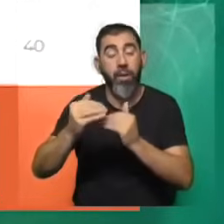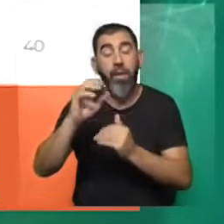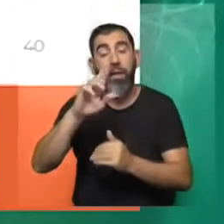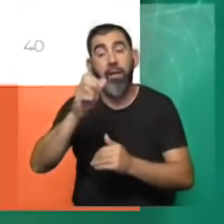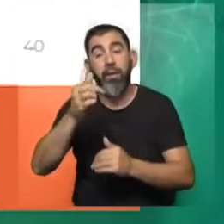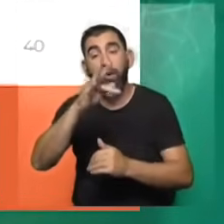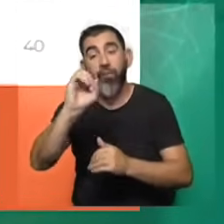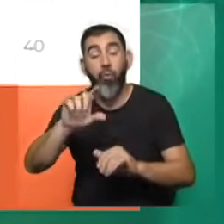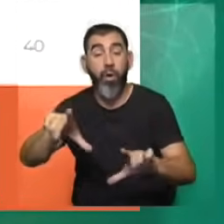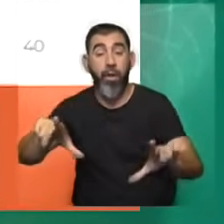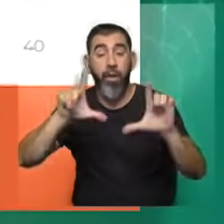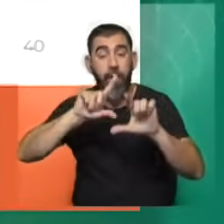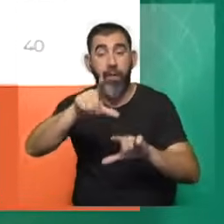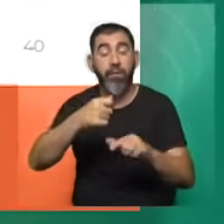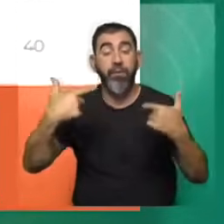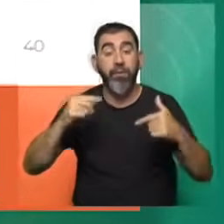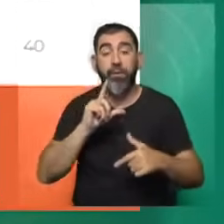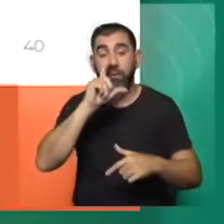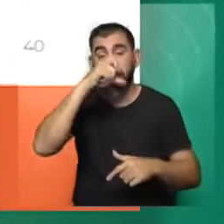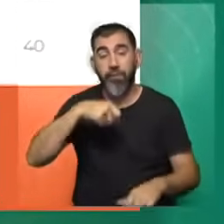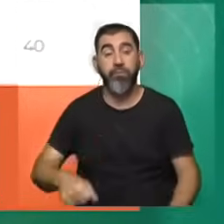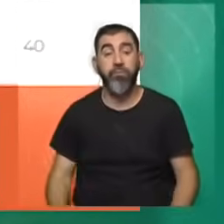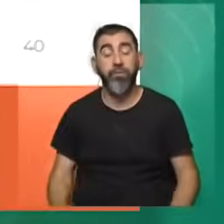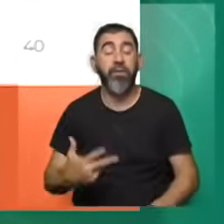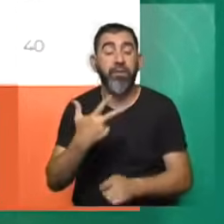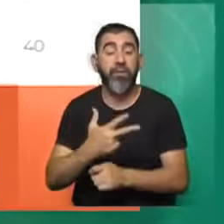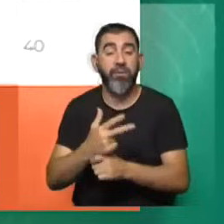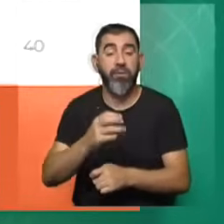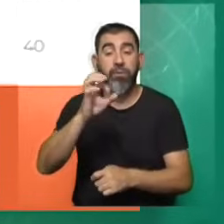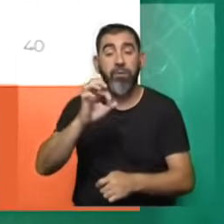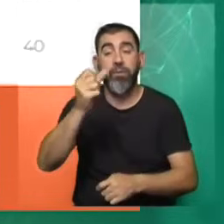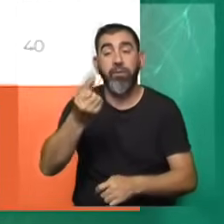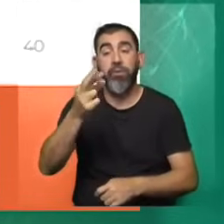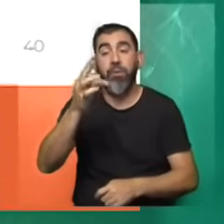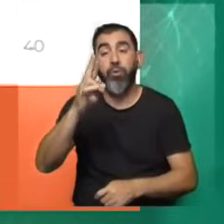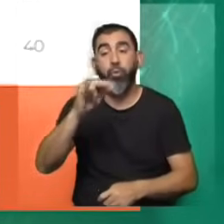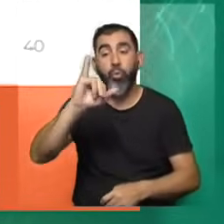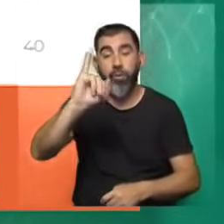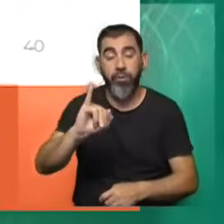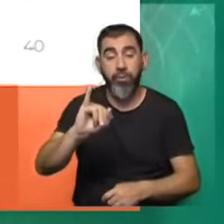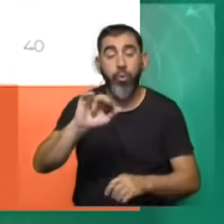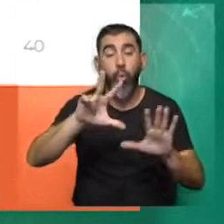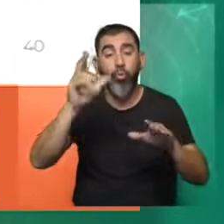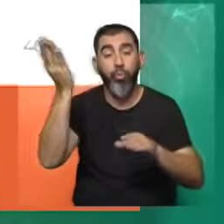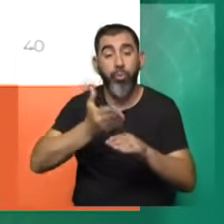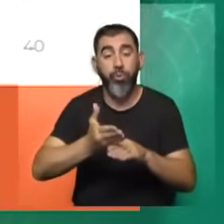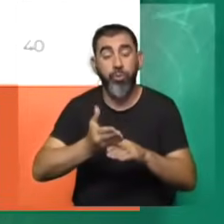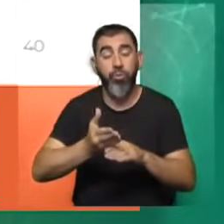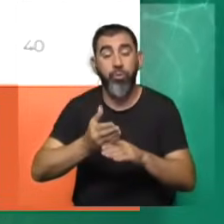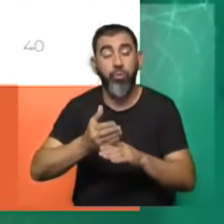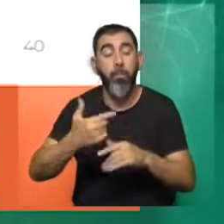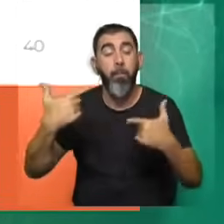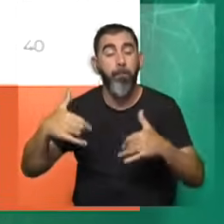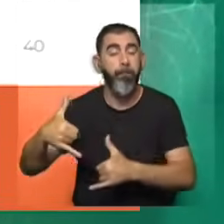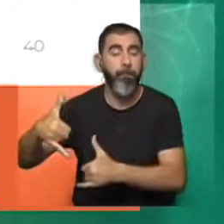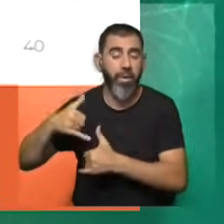excandidata a la intendencia de Montevideo En tercer lugar aparece el senador Juan sartori con 8% con menciones